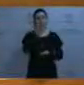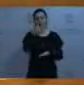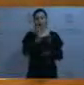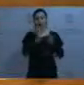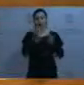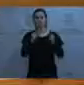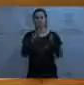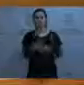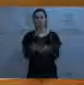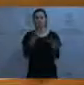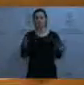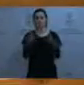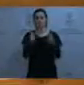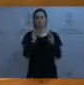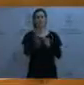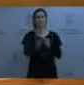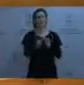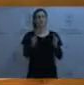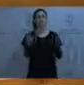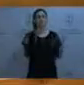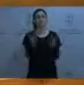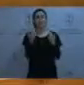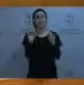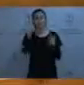Asunto número 18, pregunta urgente del diputado